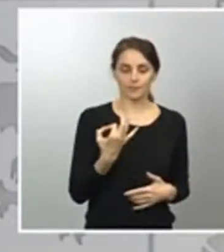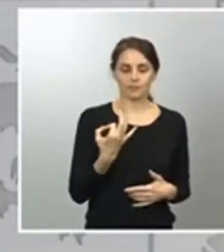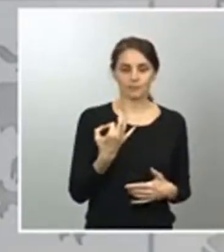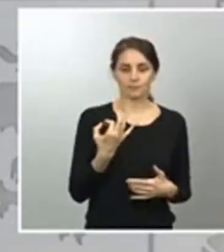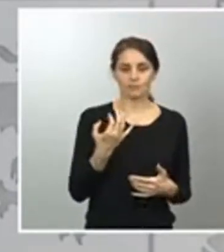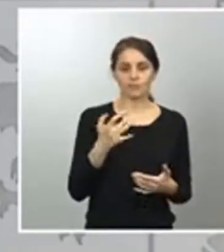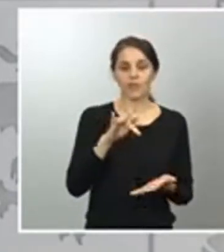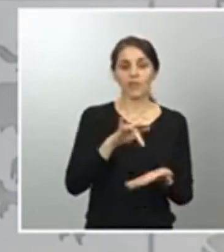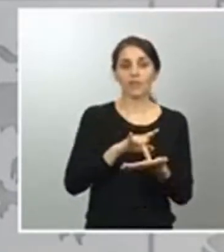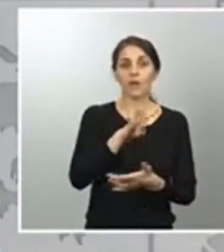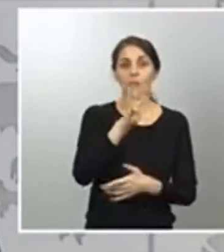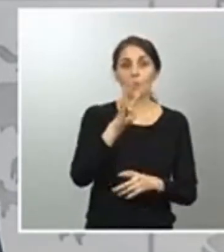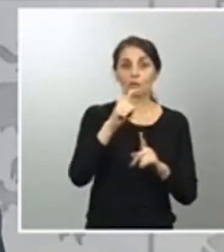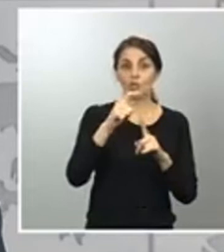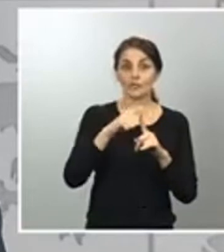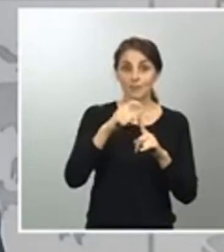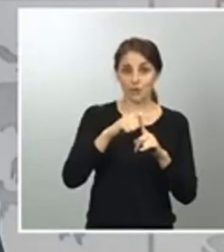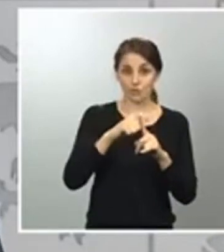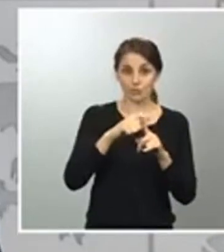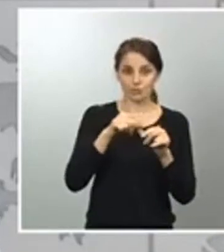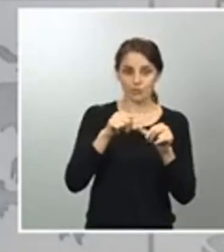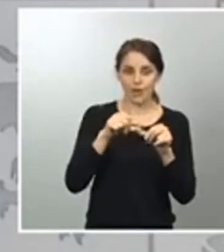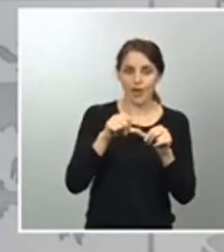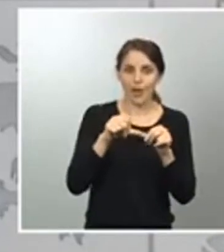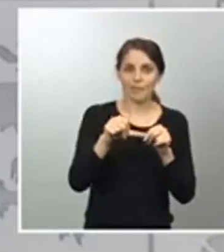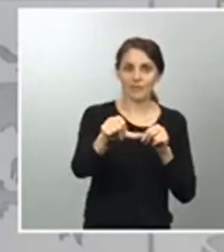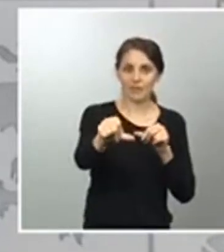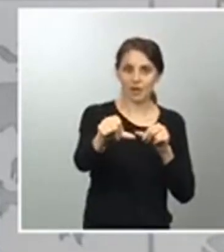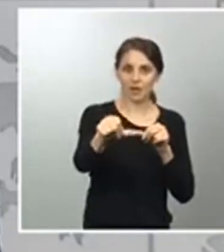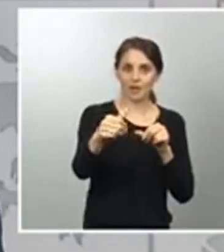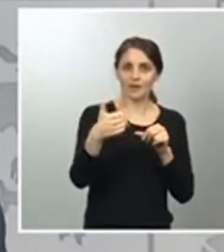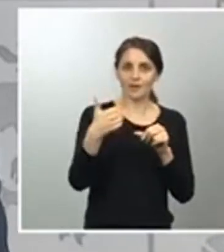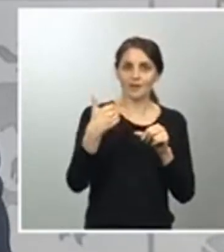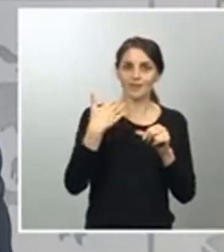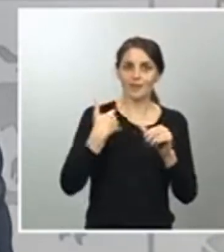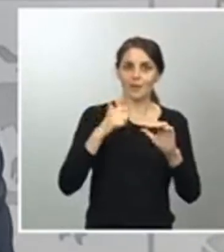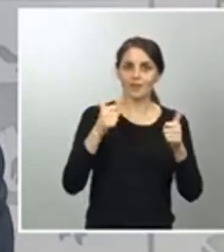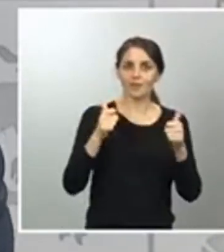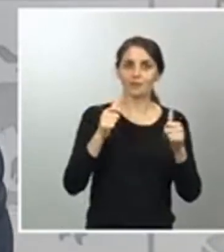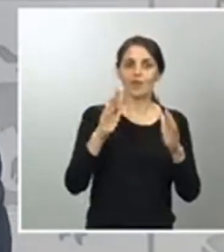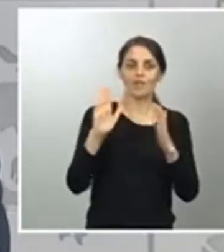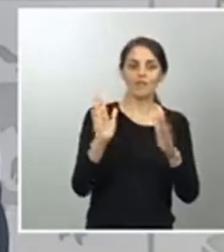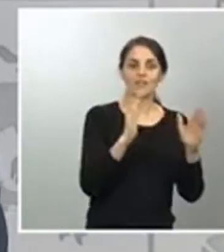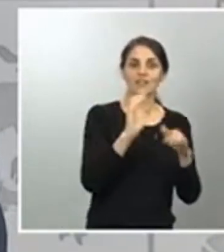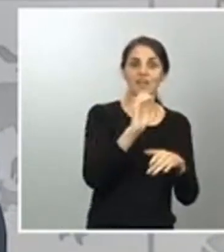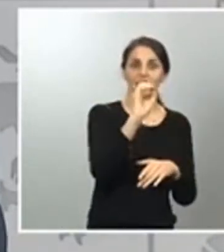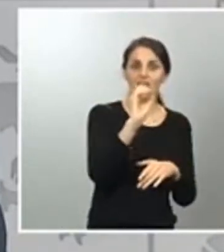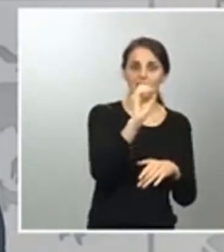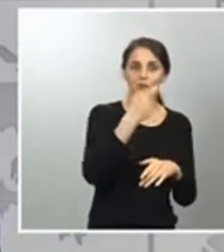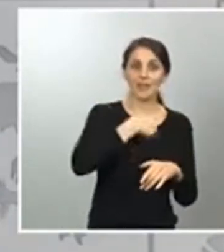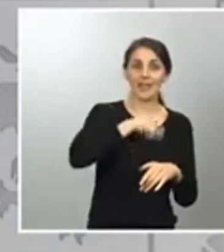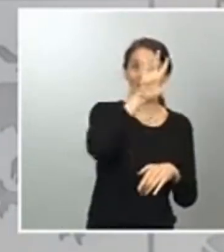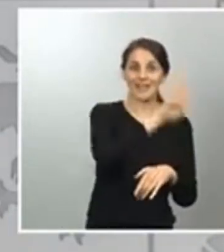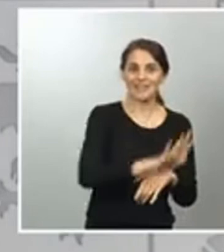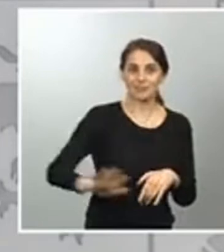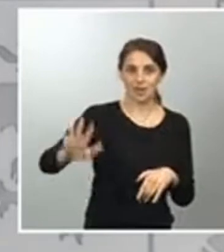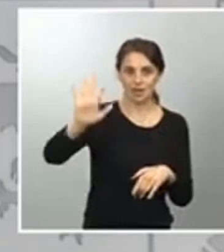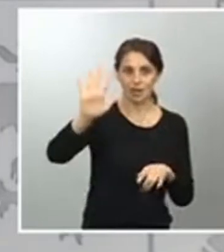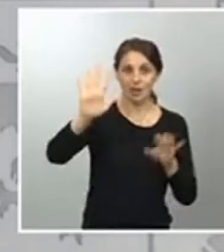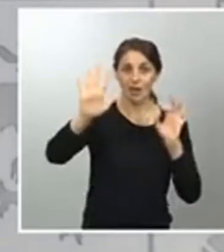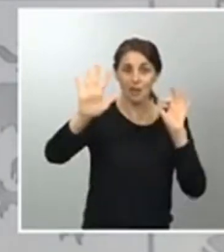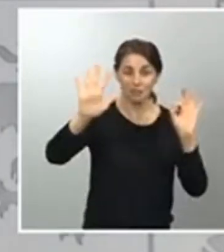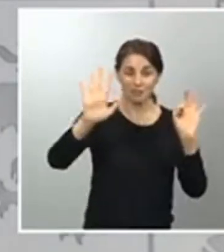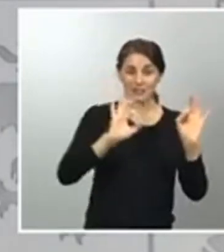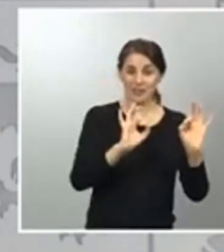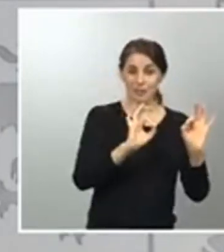mayo, no solamente estamos en esa fase 0 en toda España, sino que hay 3 islas en las Islas Canarias y una